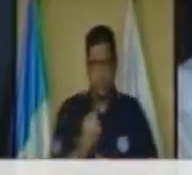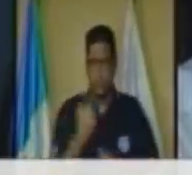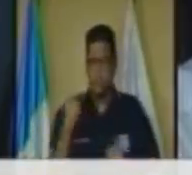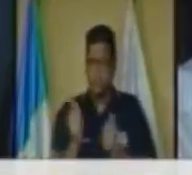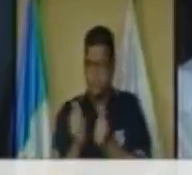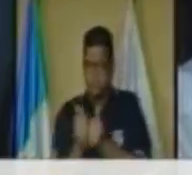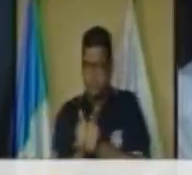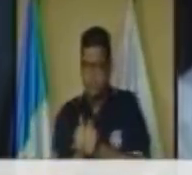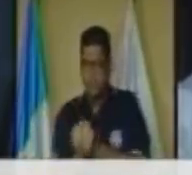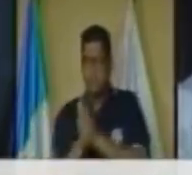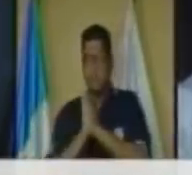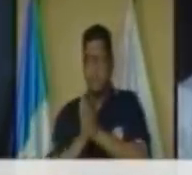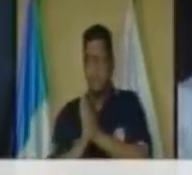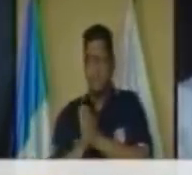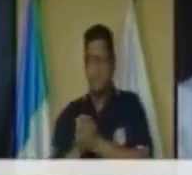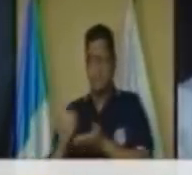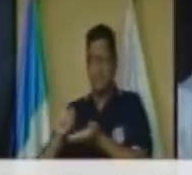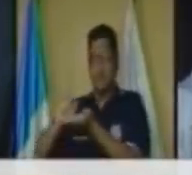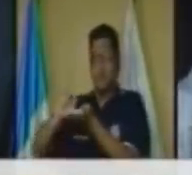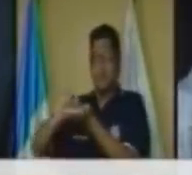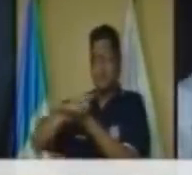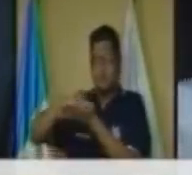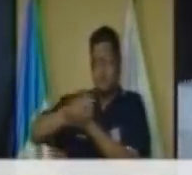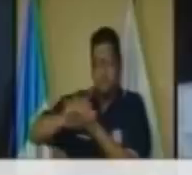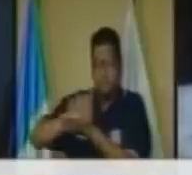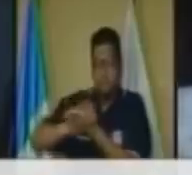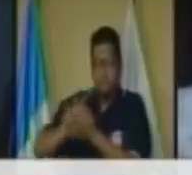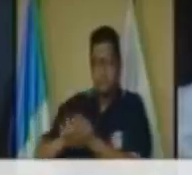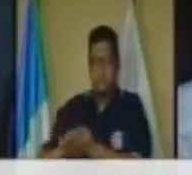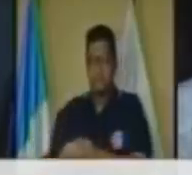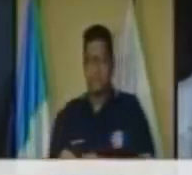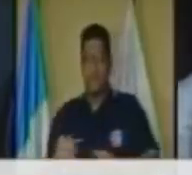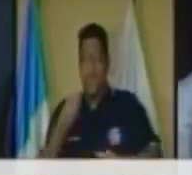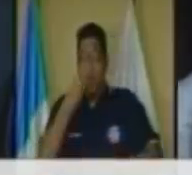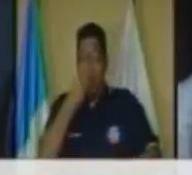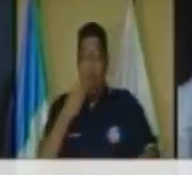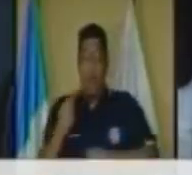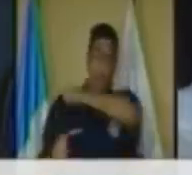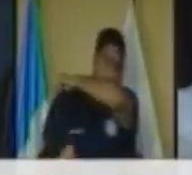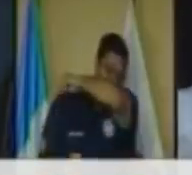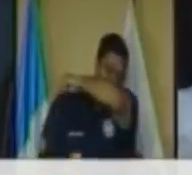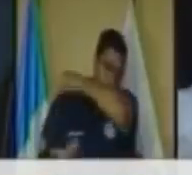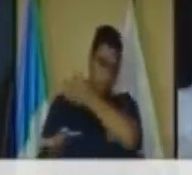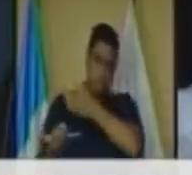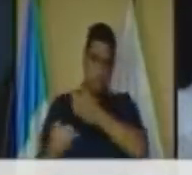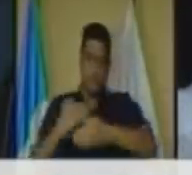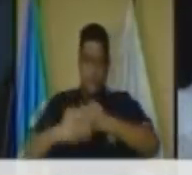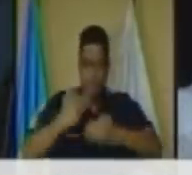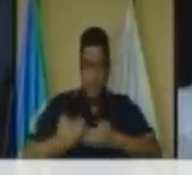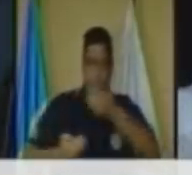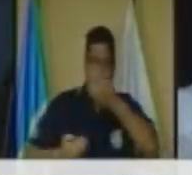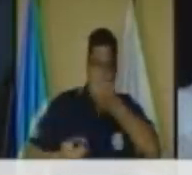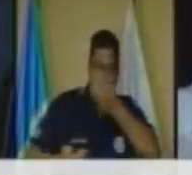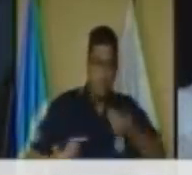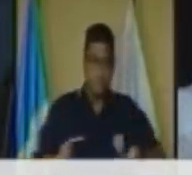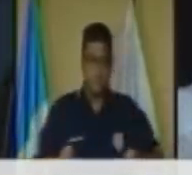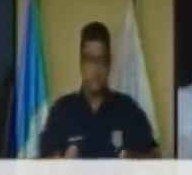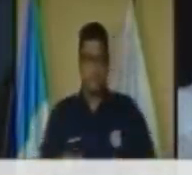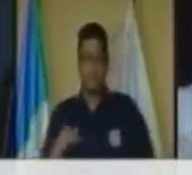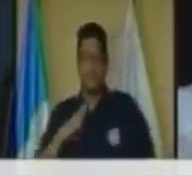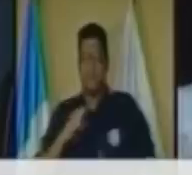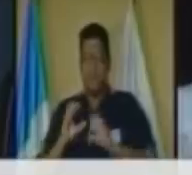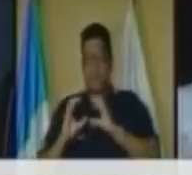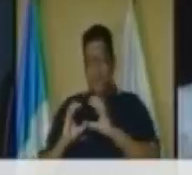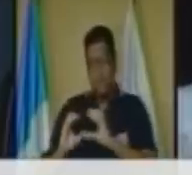de estornudar en el ángulo del codo, mantener esas medidas de higiene, el distanciamiento social,